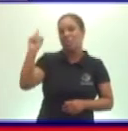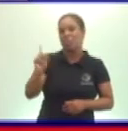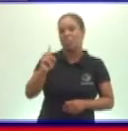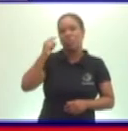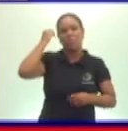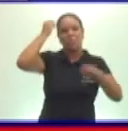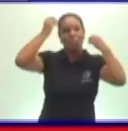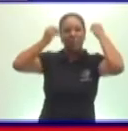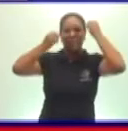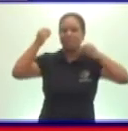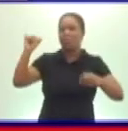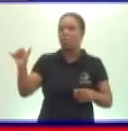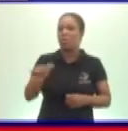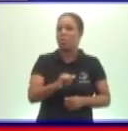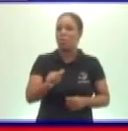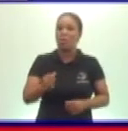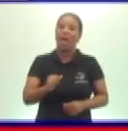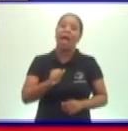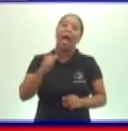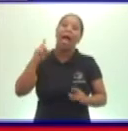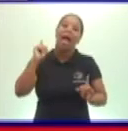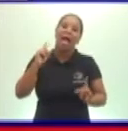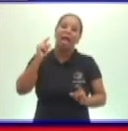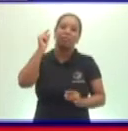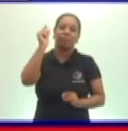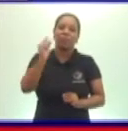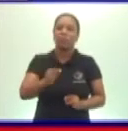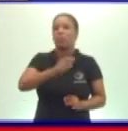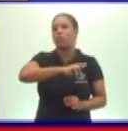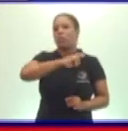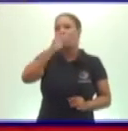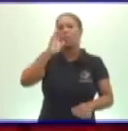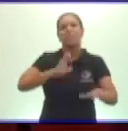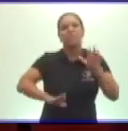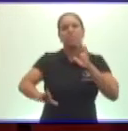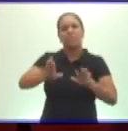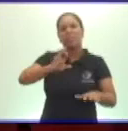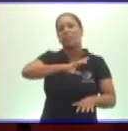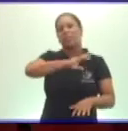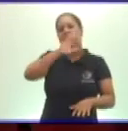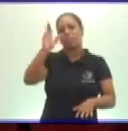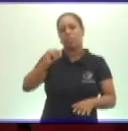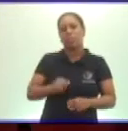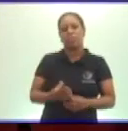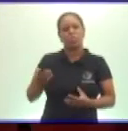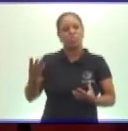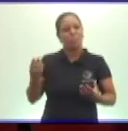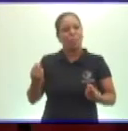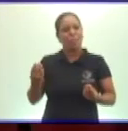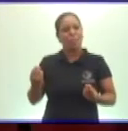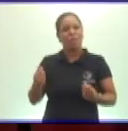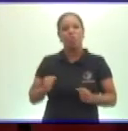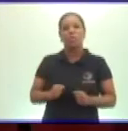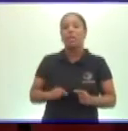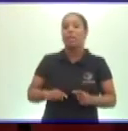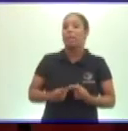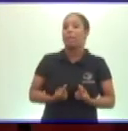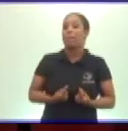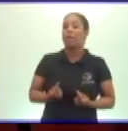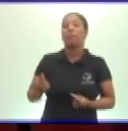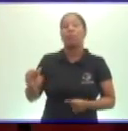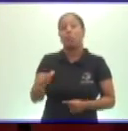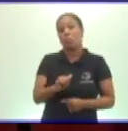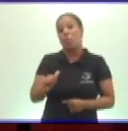pensamos igual. Hay quienes son revolucionarios y defienden la revolución. Esos son mayoría. Pero también hay